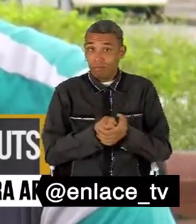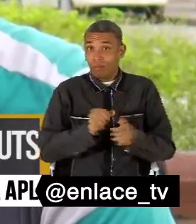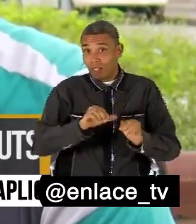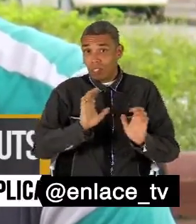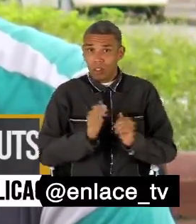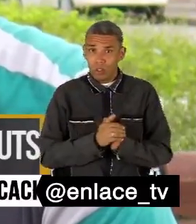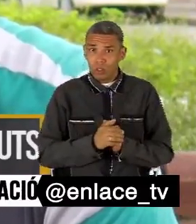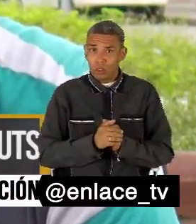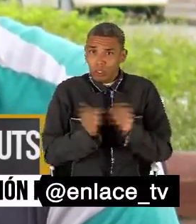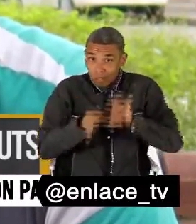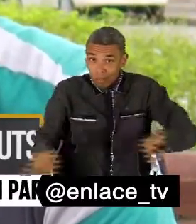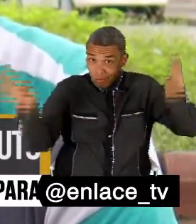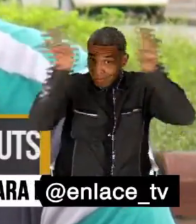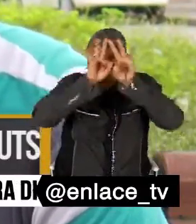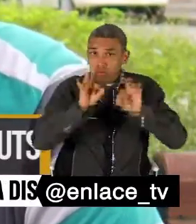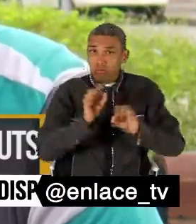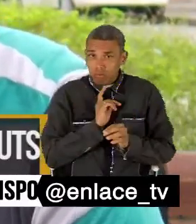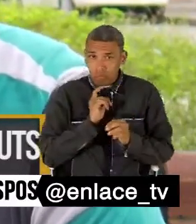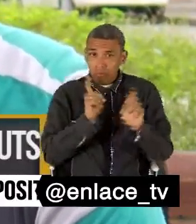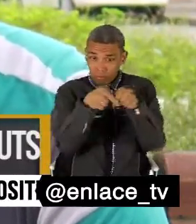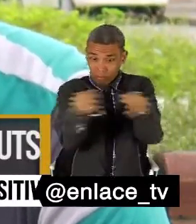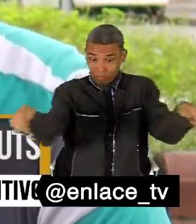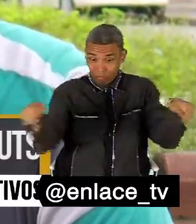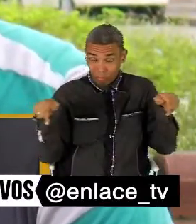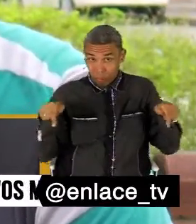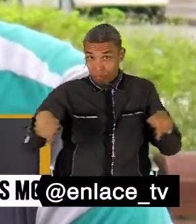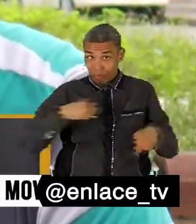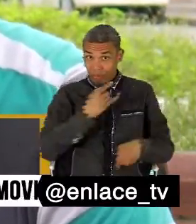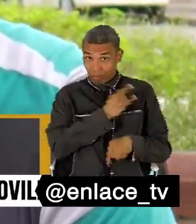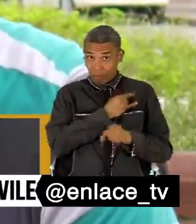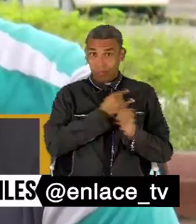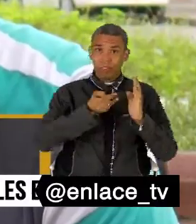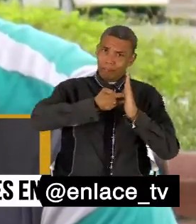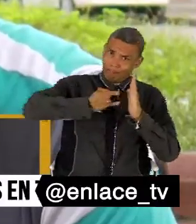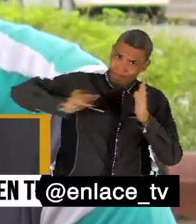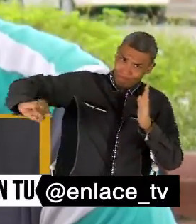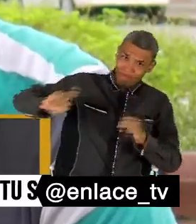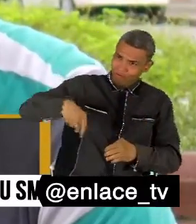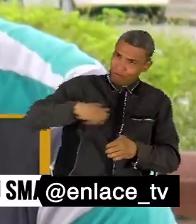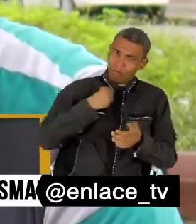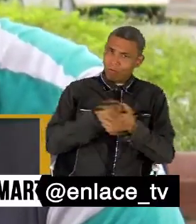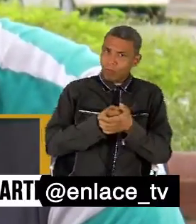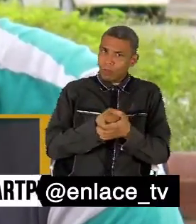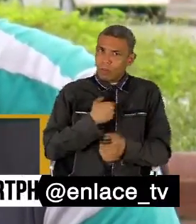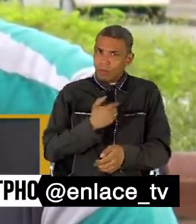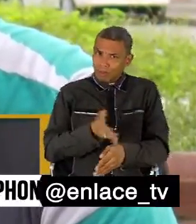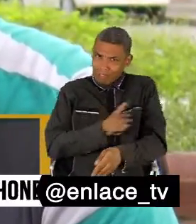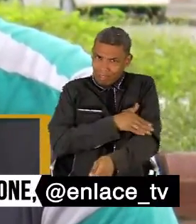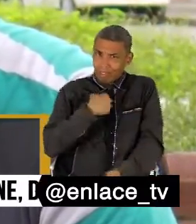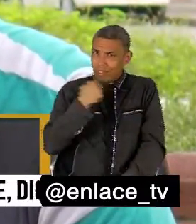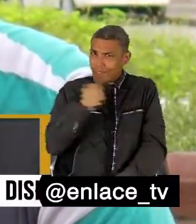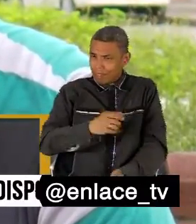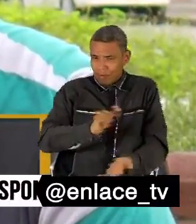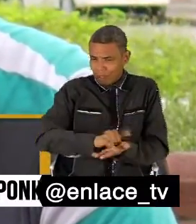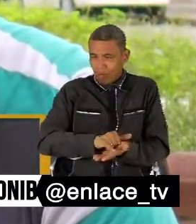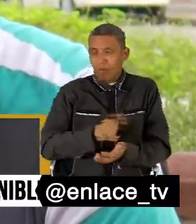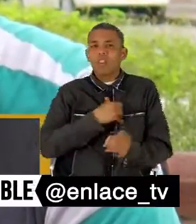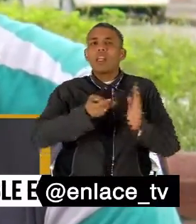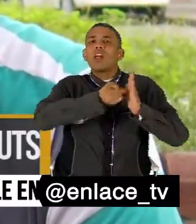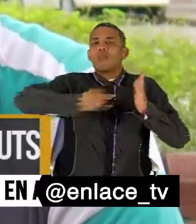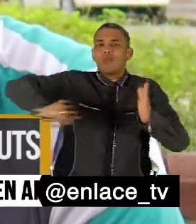más claros que tenemos en este gobierno, por decirlo de este modo, puesto que, como te digo, Barranca Bermeja tiene que ser uno solo con las unidades